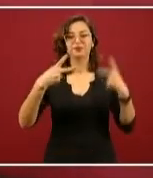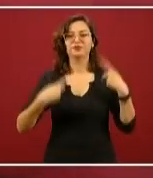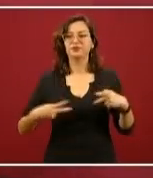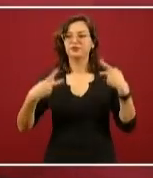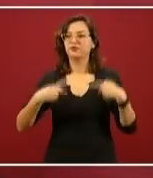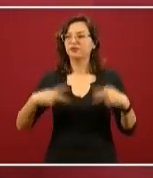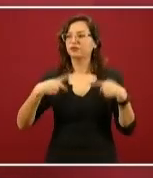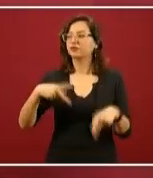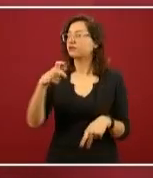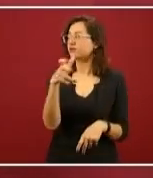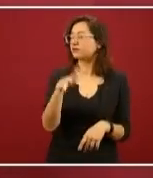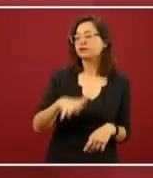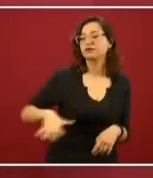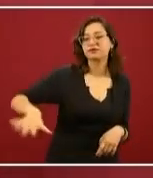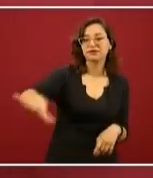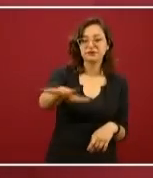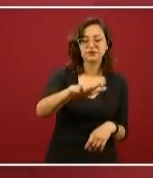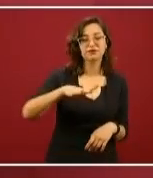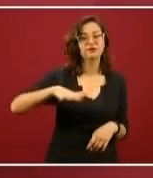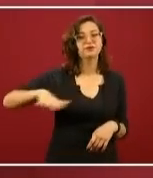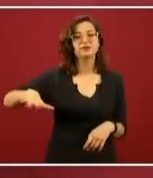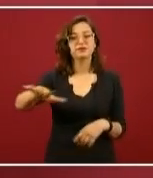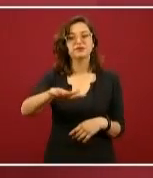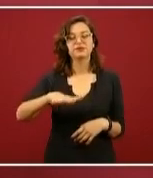hecho para